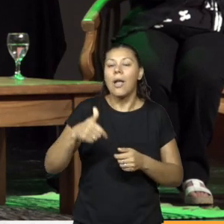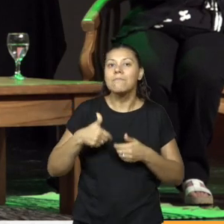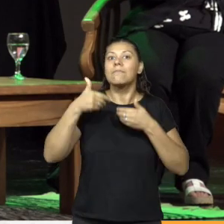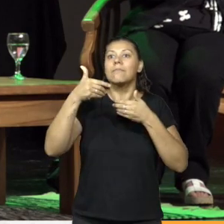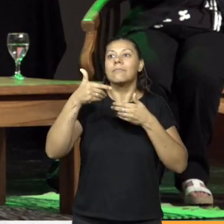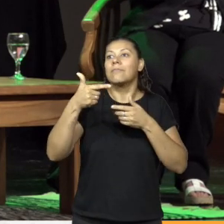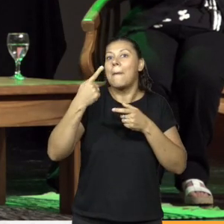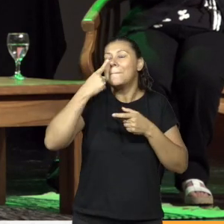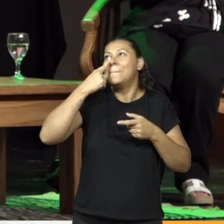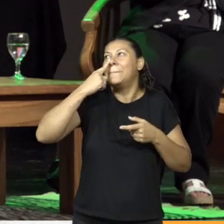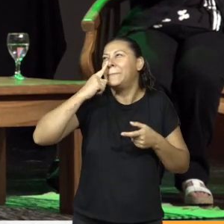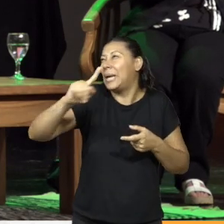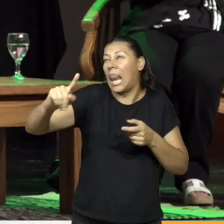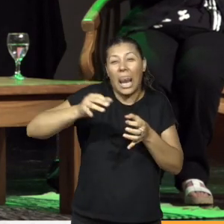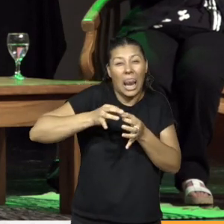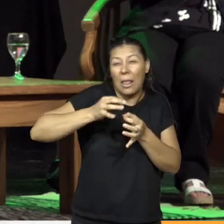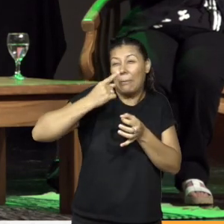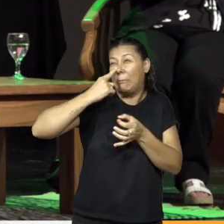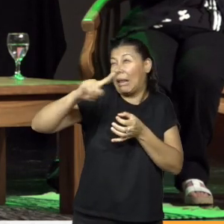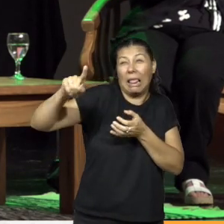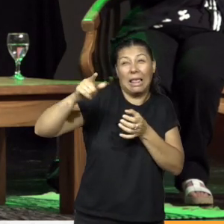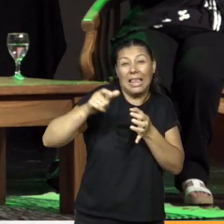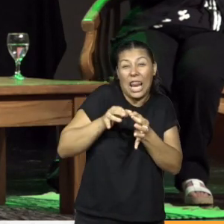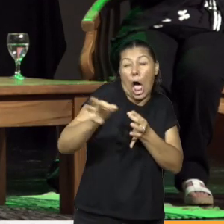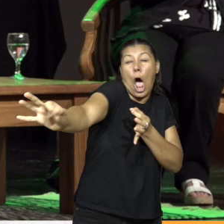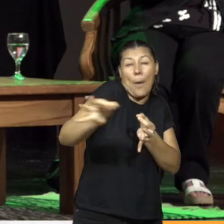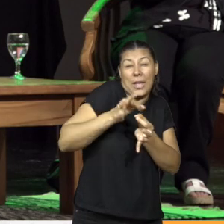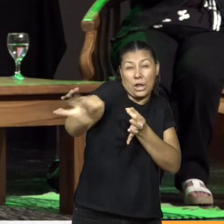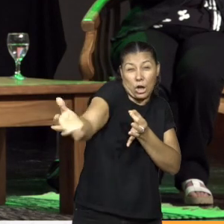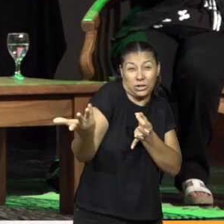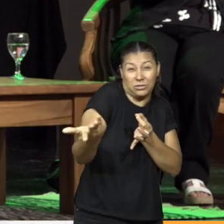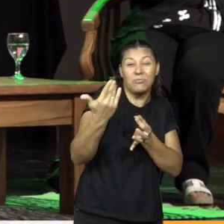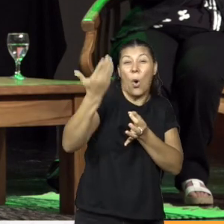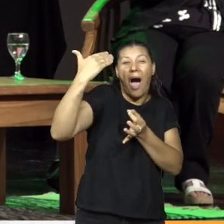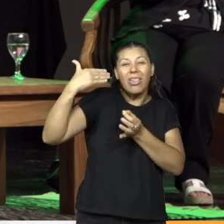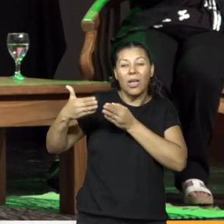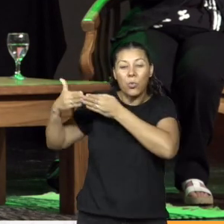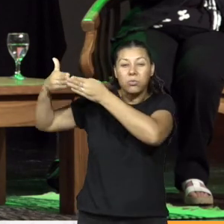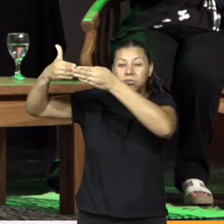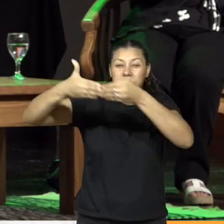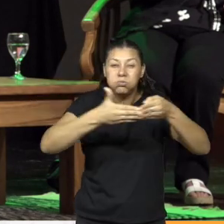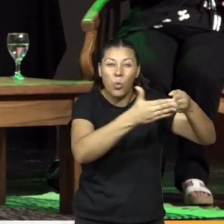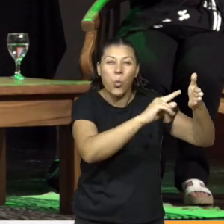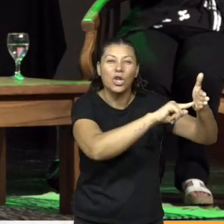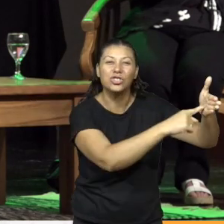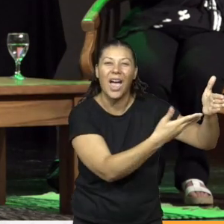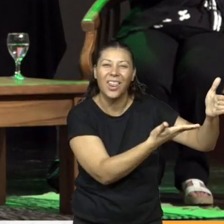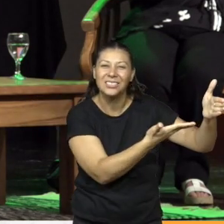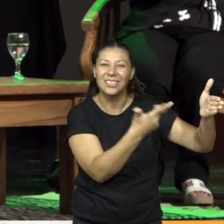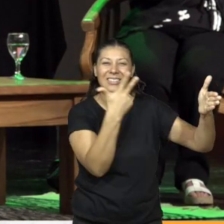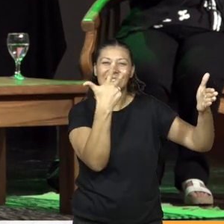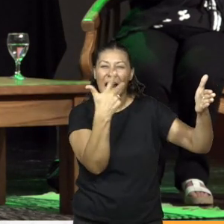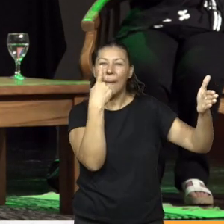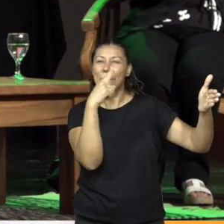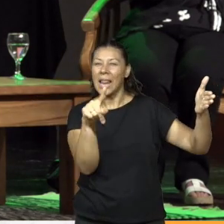pico de kilómetros lo que nos diferencian. Antes se descargaban en Buenos Aires, que eran 3000 y pico de kilómetros. Entonces, entre que